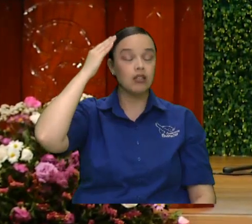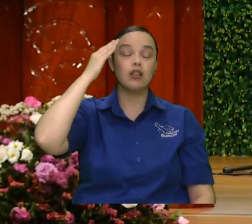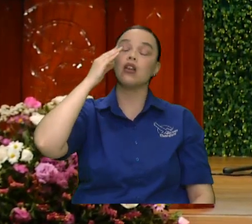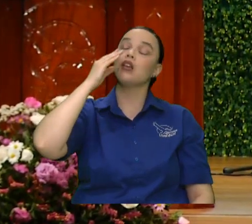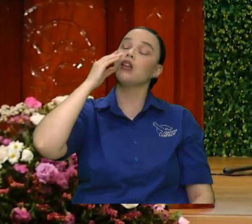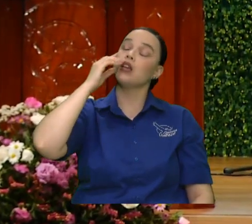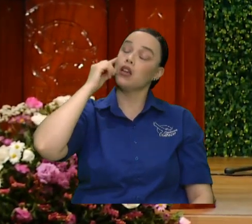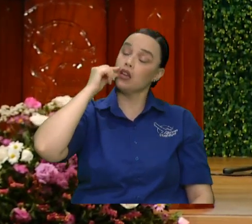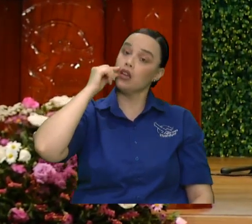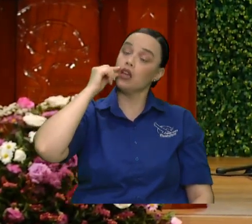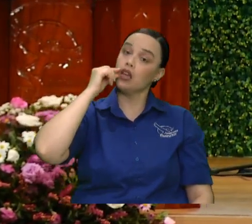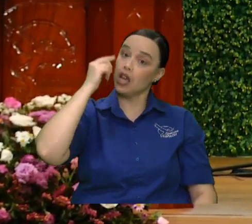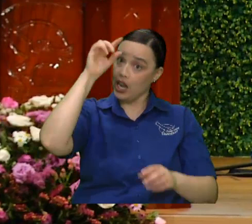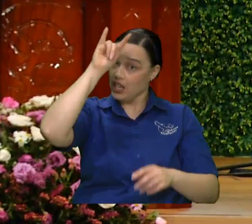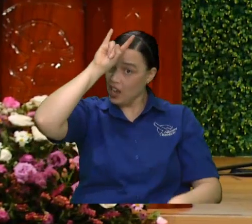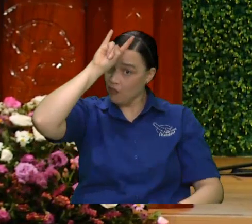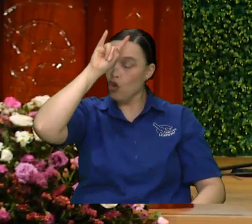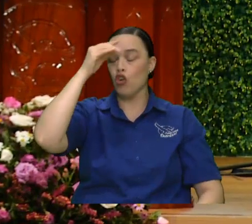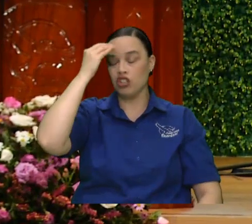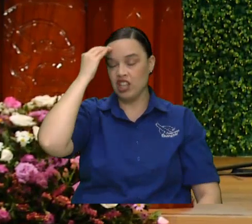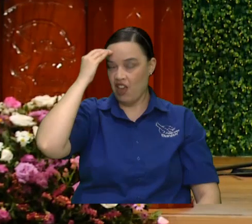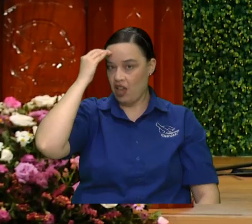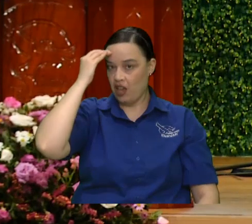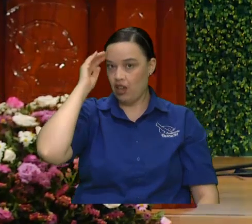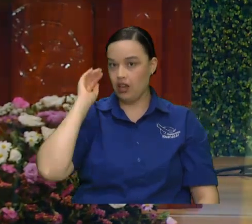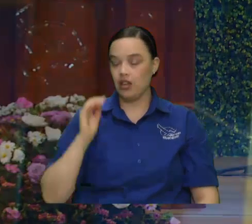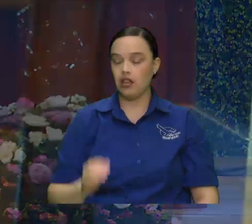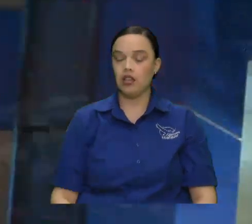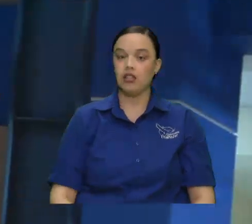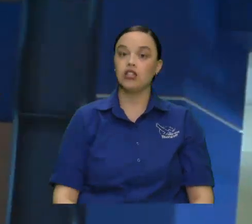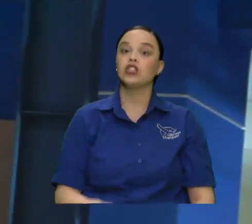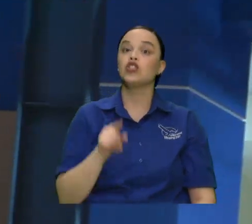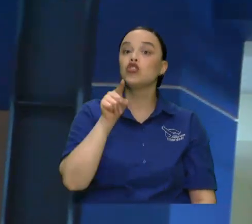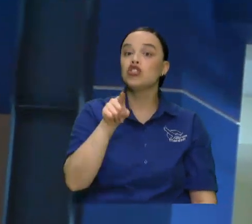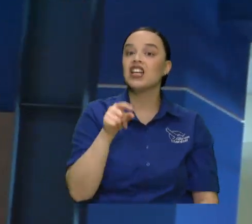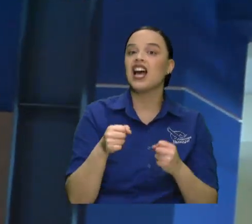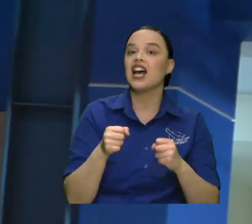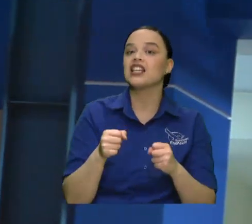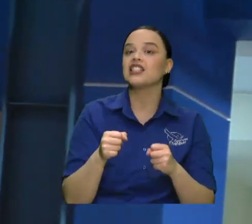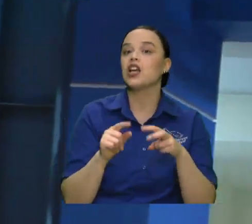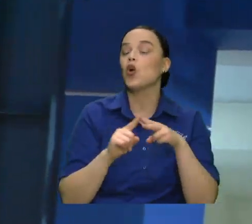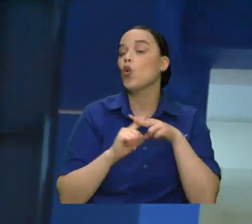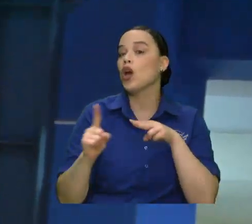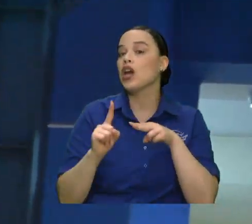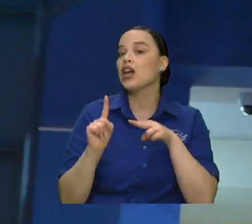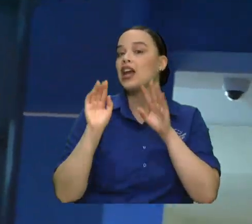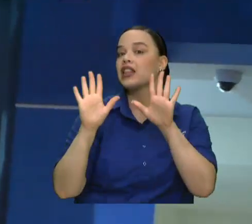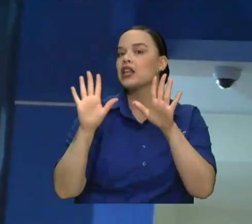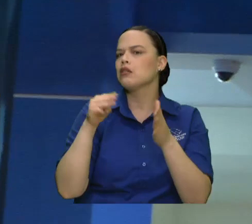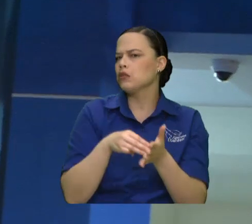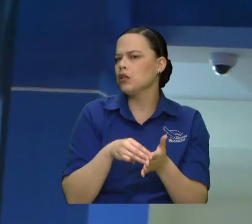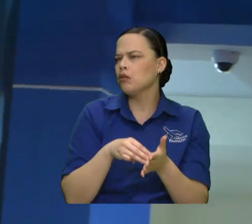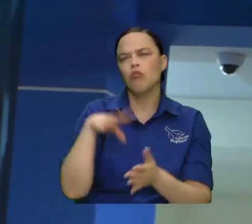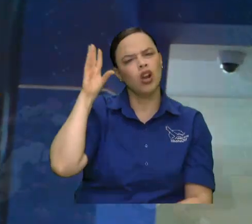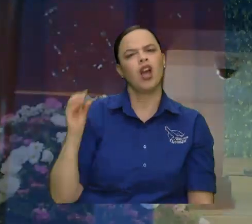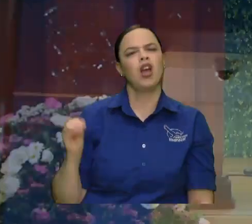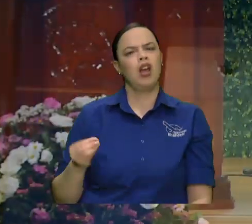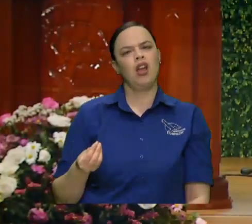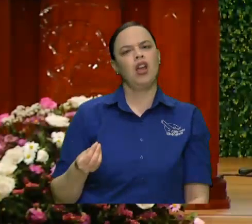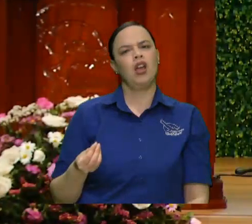al punto mire si usted hace huir a 10.000 porque los hace huir